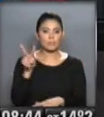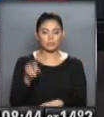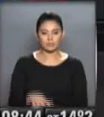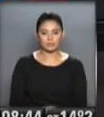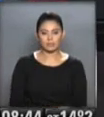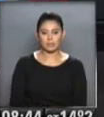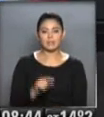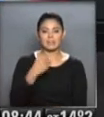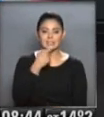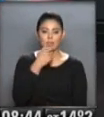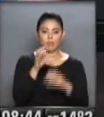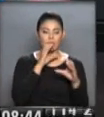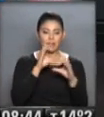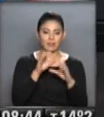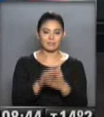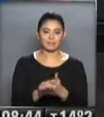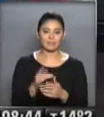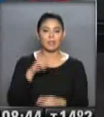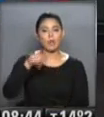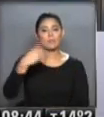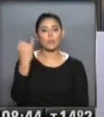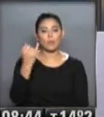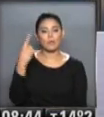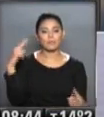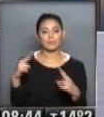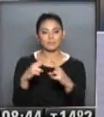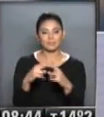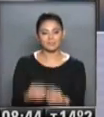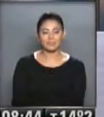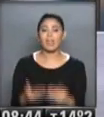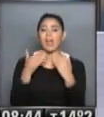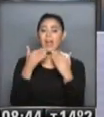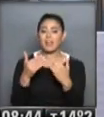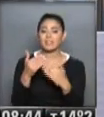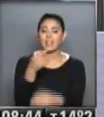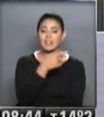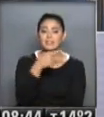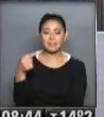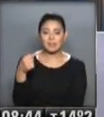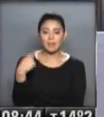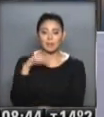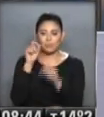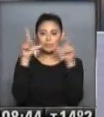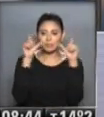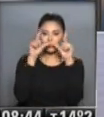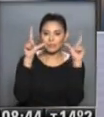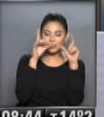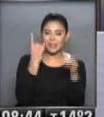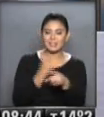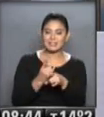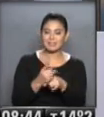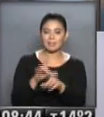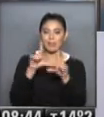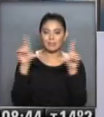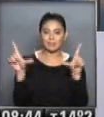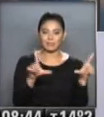visionfuturo@tvpublica.com.ar para comunicarnos con nosotros y, como siempre, nos vemos el jueves que viene. Gracias, Tommy. Toda la semana nos sorprende Tomás con estas